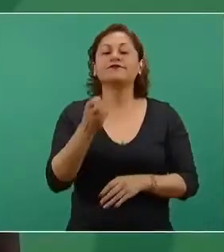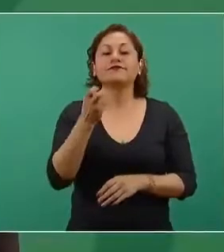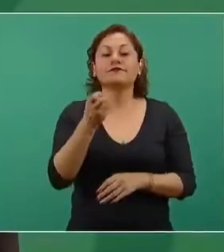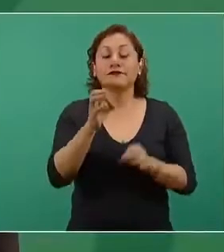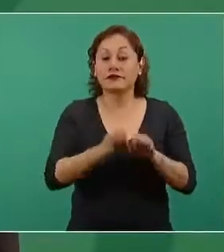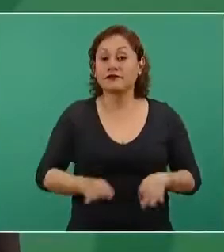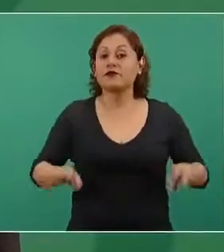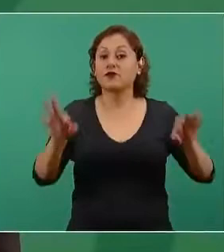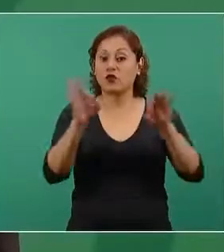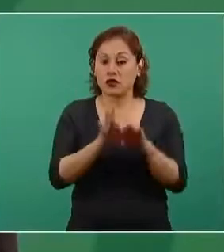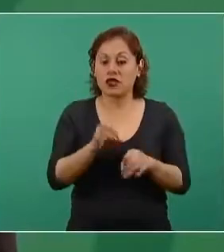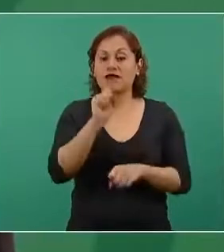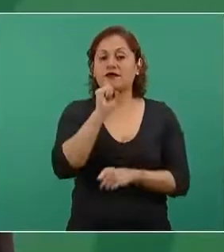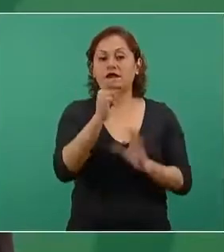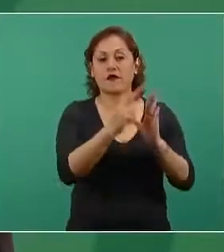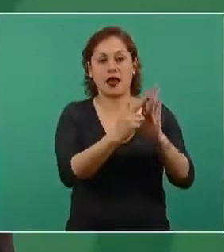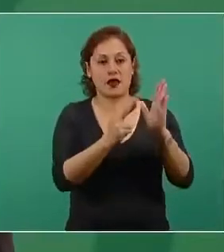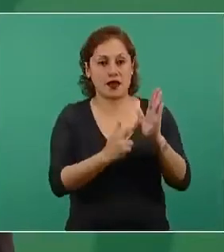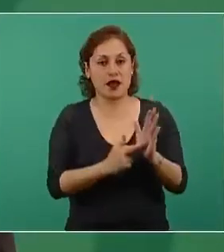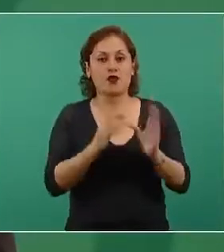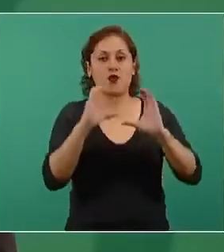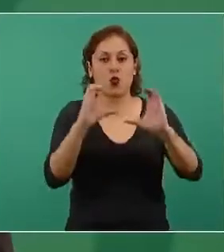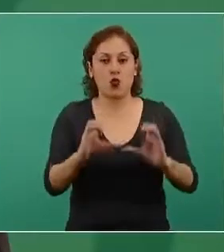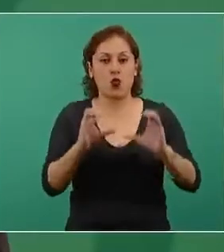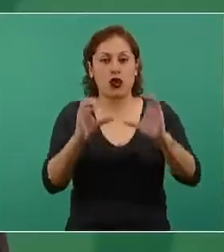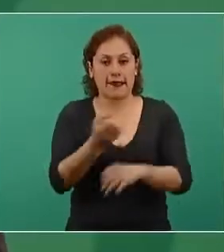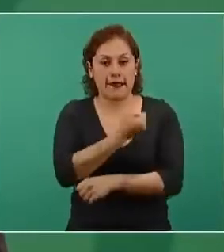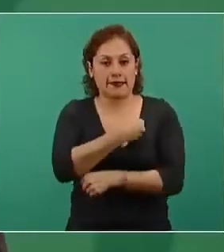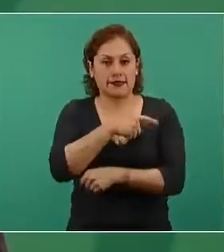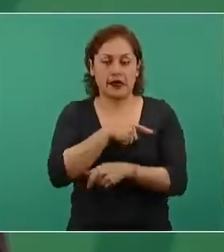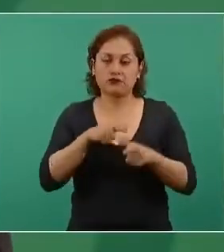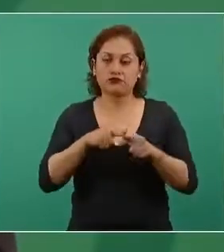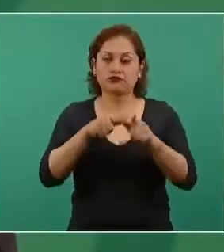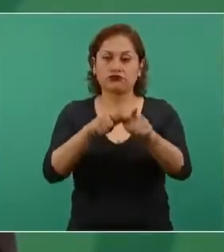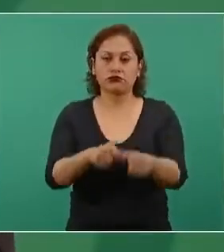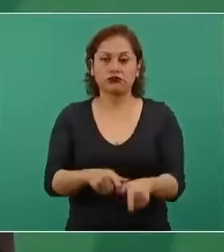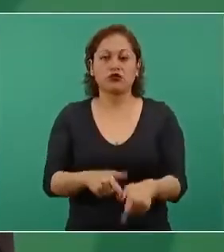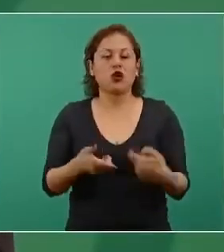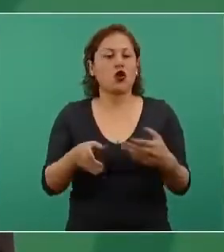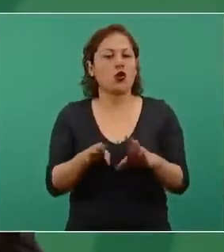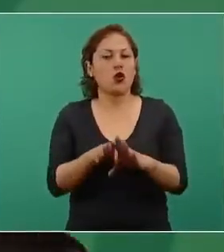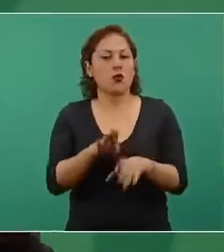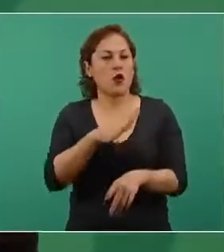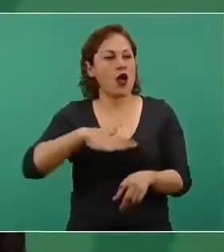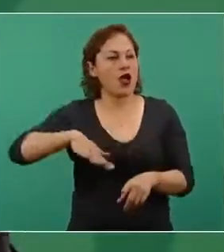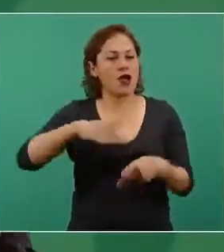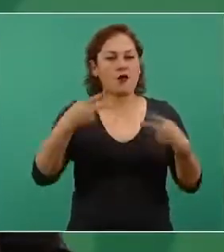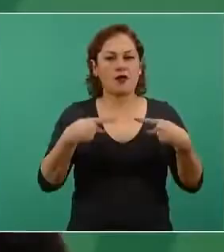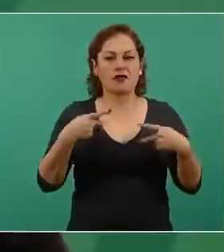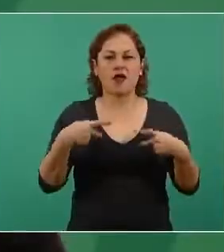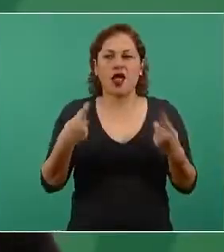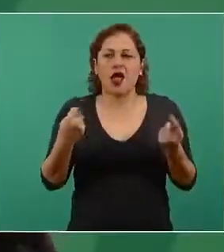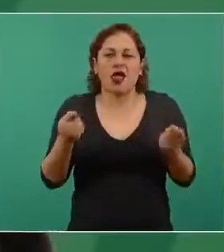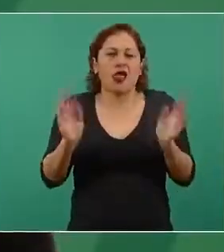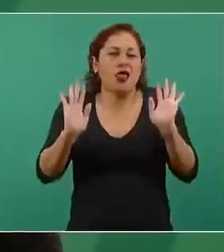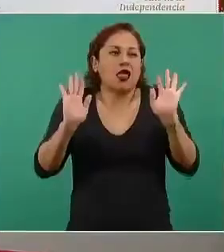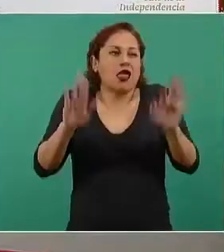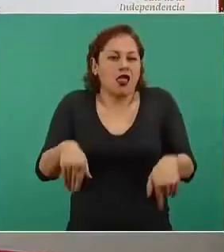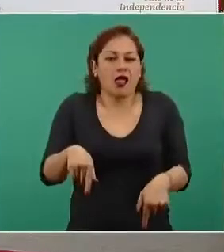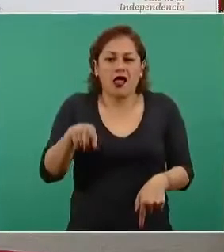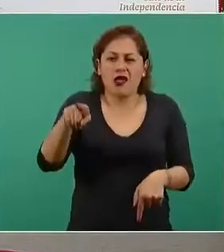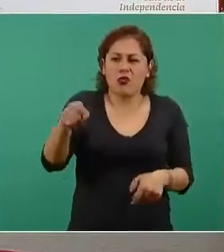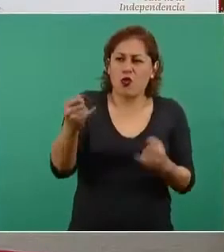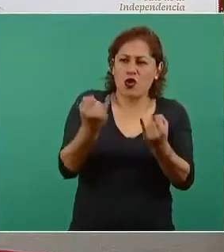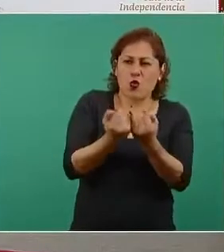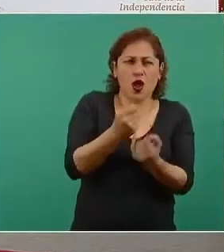que entonces nos relajemos un poco o nos relajemos mucho como mexicanos, y que si tú te relajas, si yo me relajo, si mi